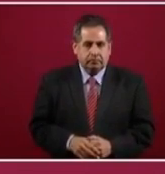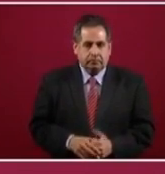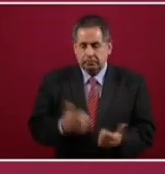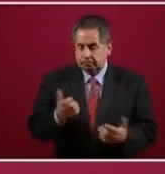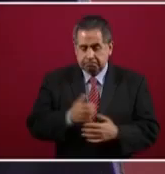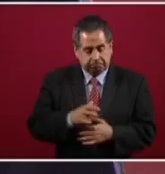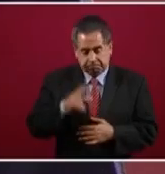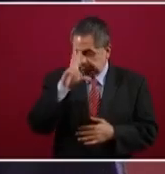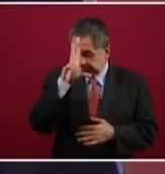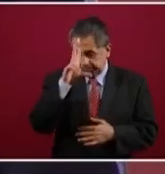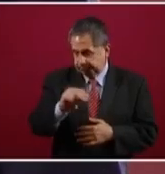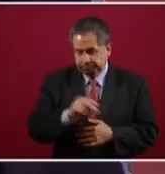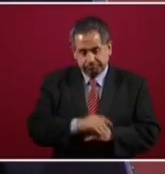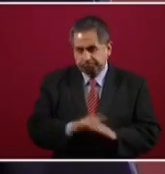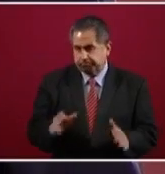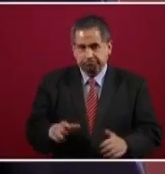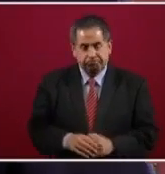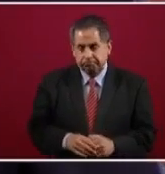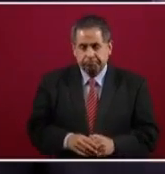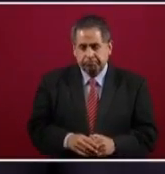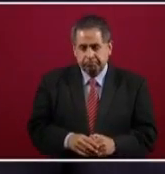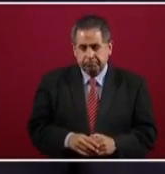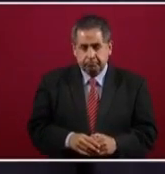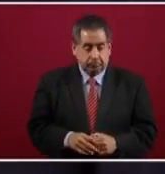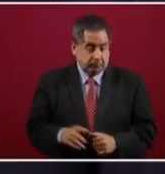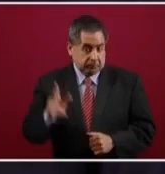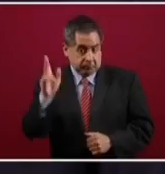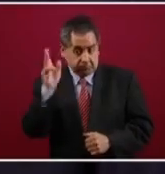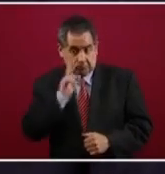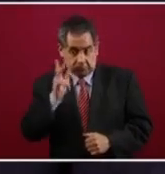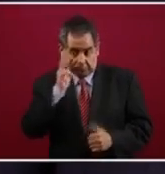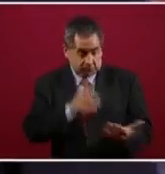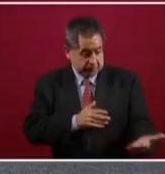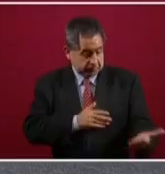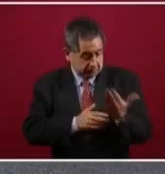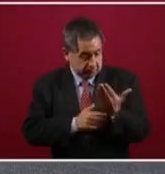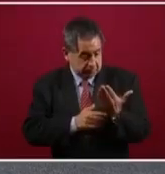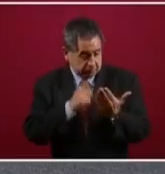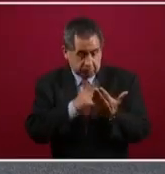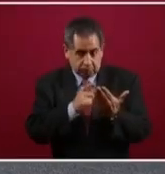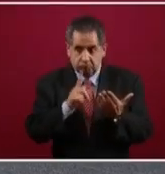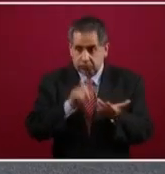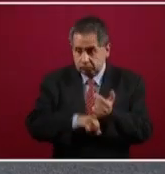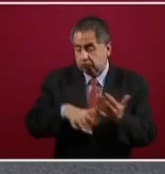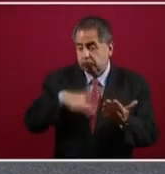Entonces, no. Hay pruebas de corrupción,